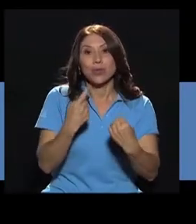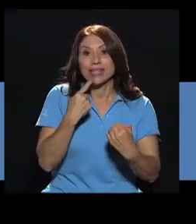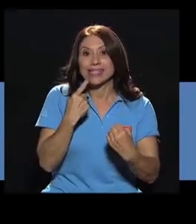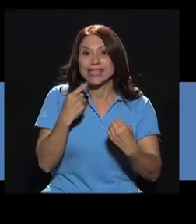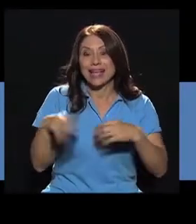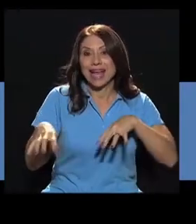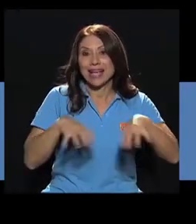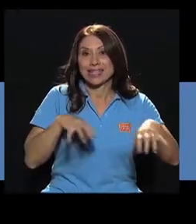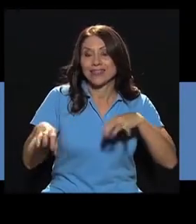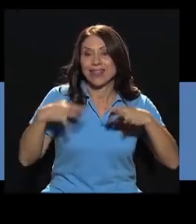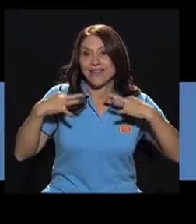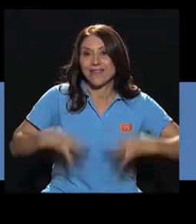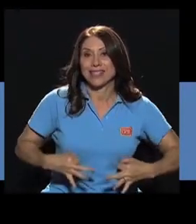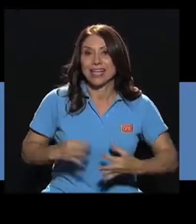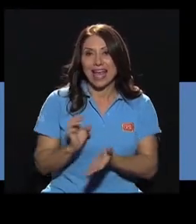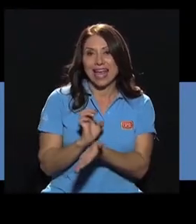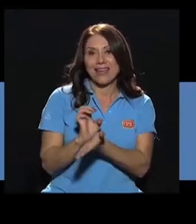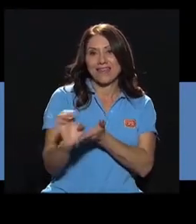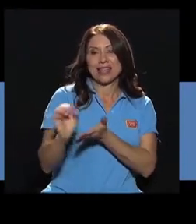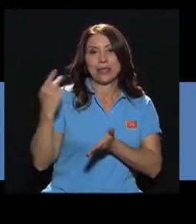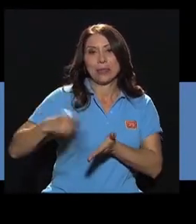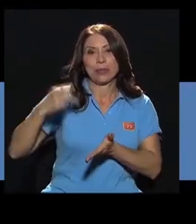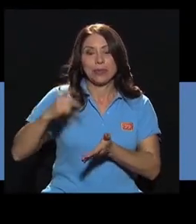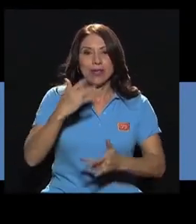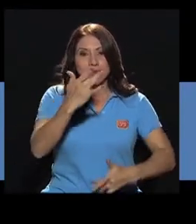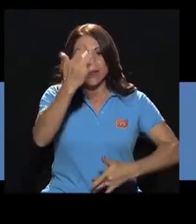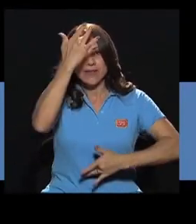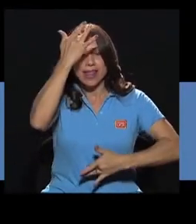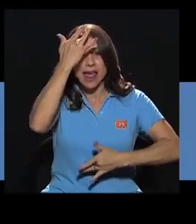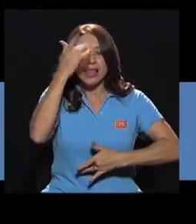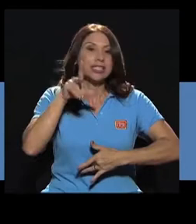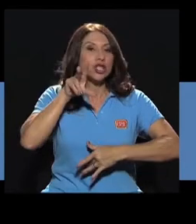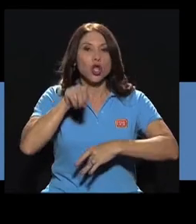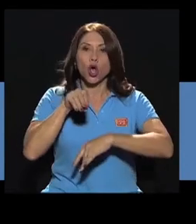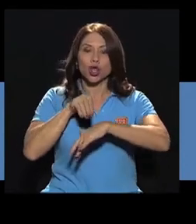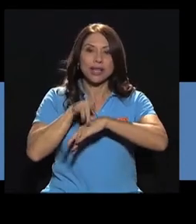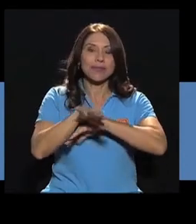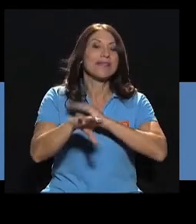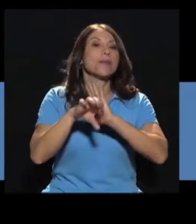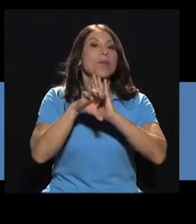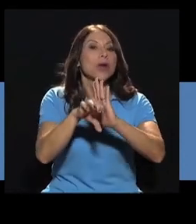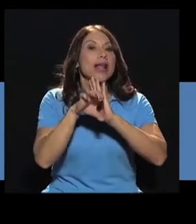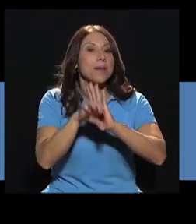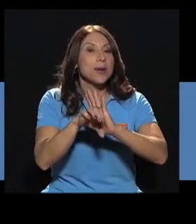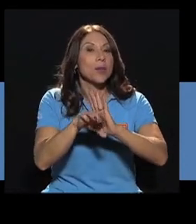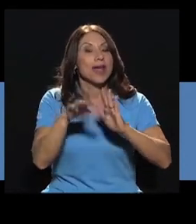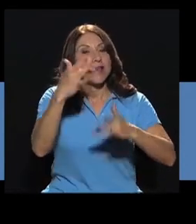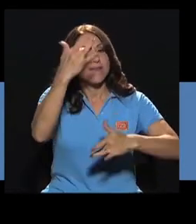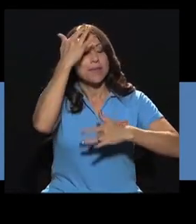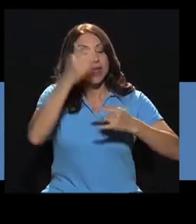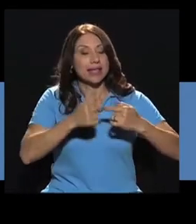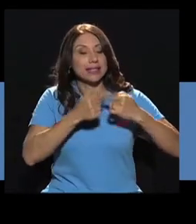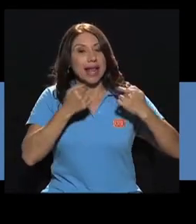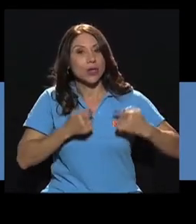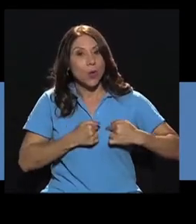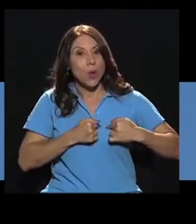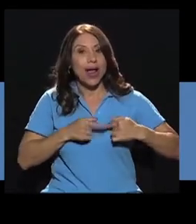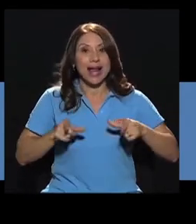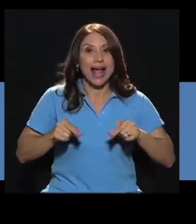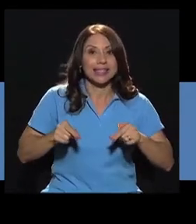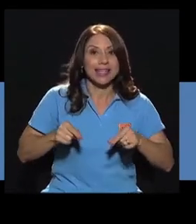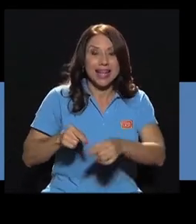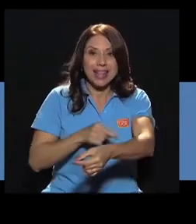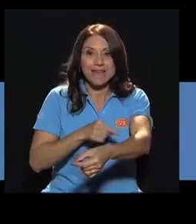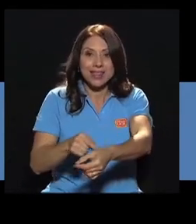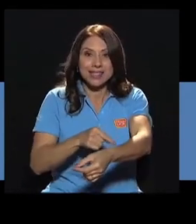Salud, hacer actividad física evita el riesgo de padecer enfermedades no transmisibles, como las cardiovasculares, cáncer